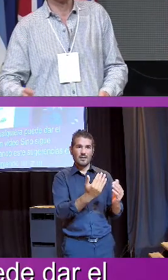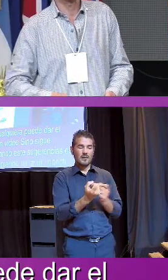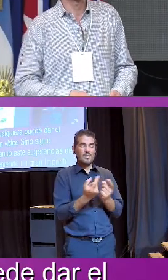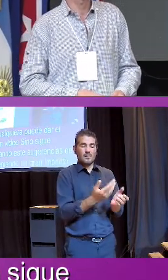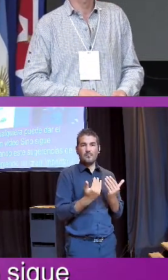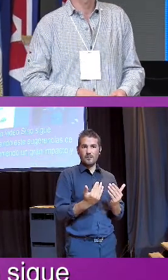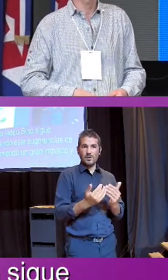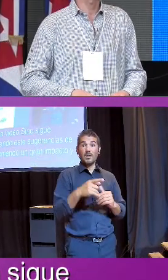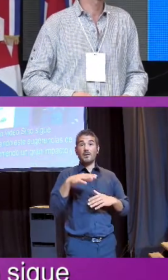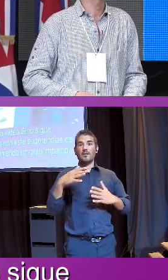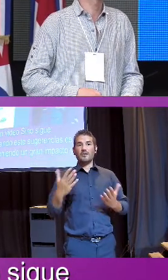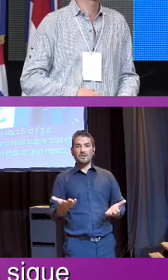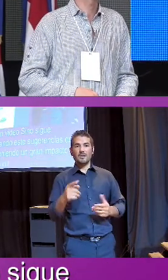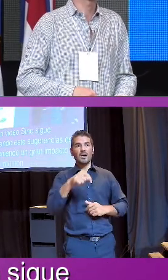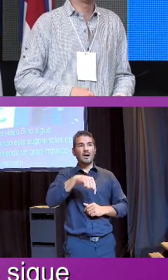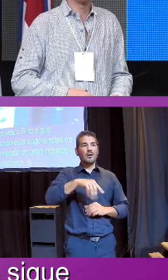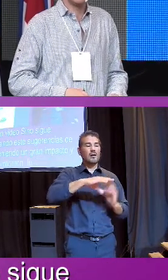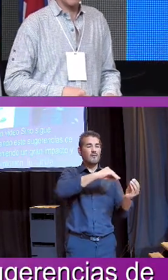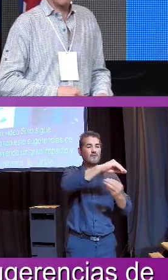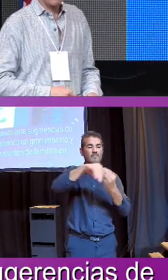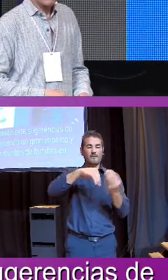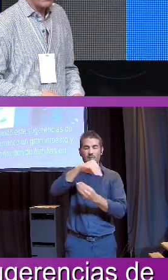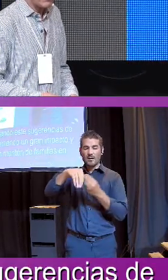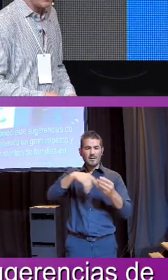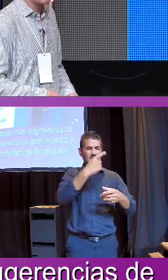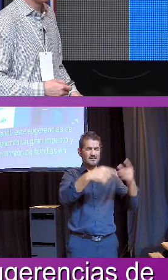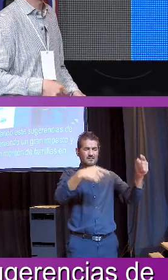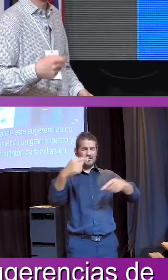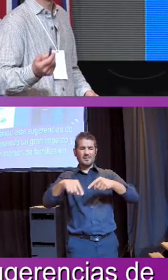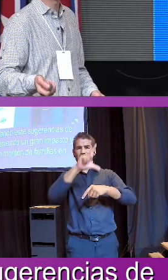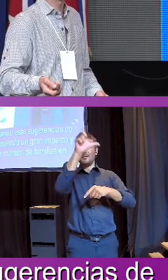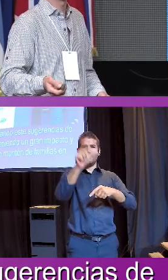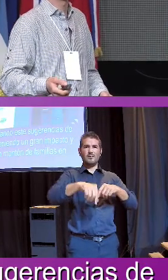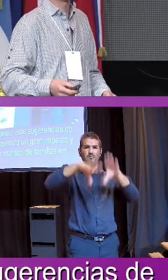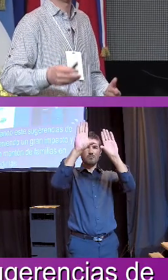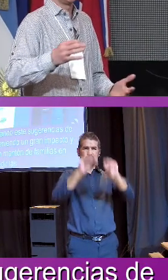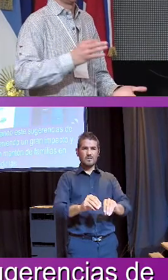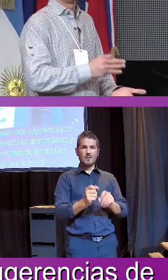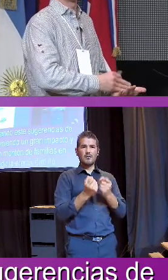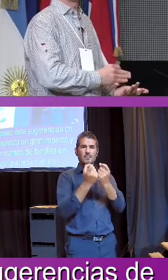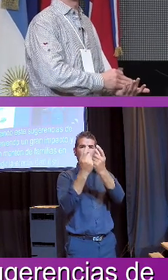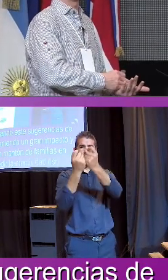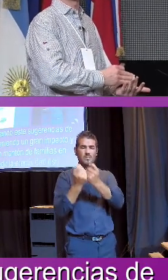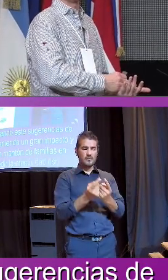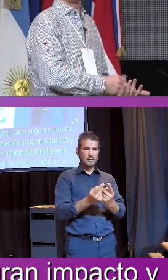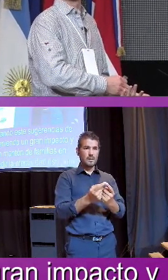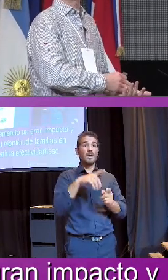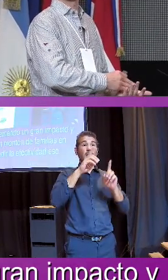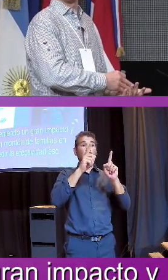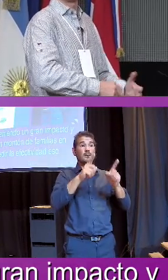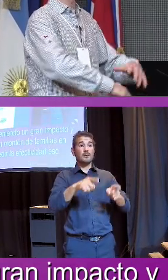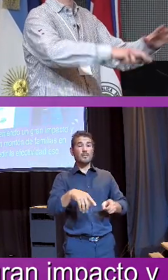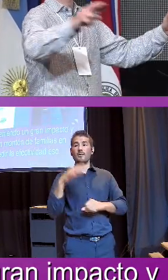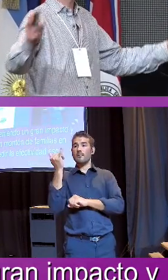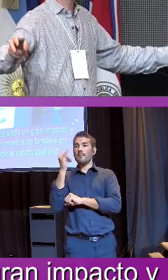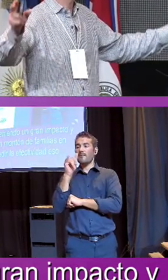y de esta forma estamos llegando a un montón de familias en todo el país. Y también vamos a medir la efectividad de eso. Pedimos filmaciones de los papás